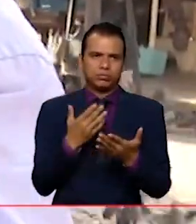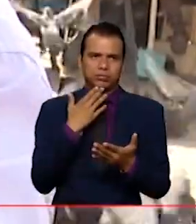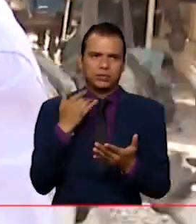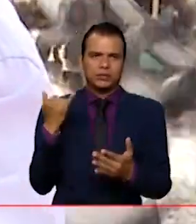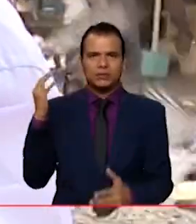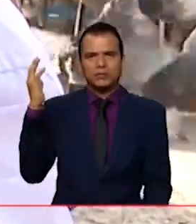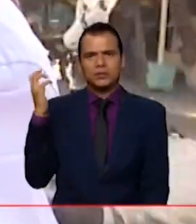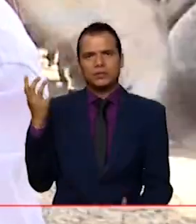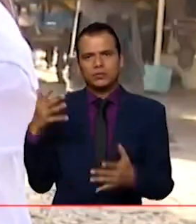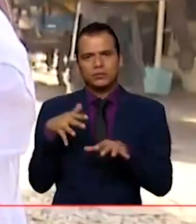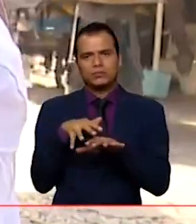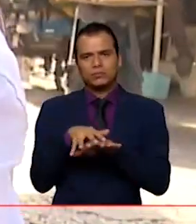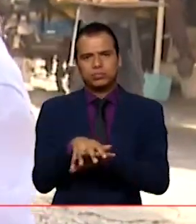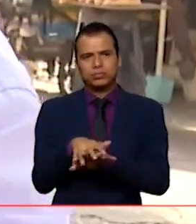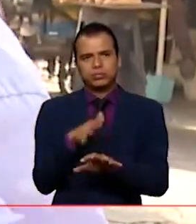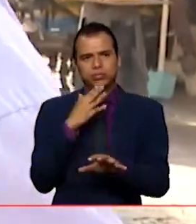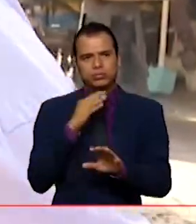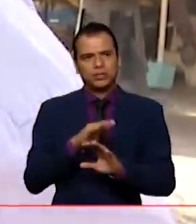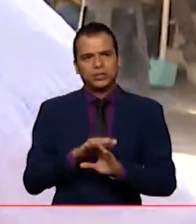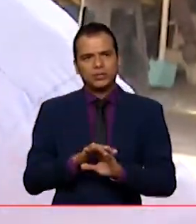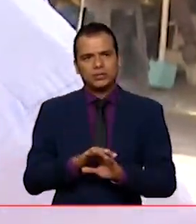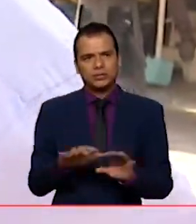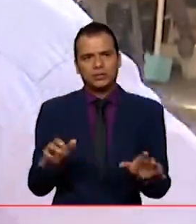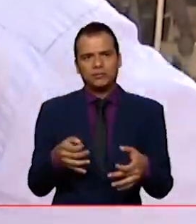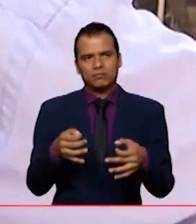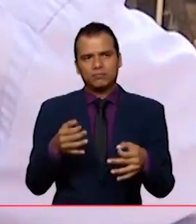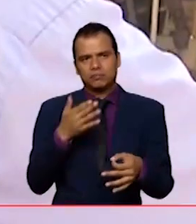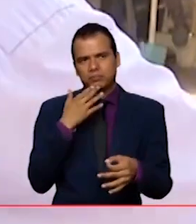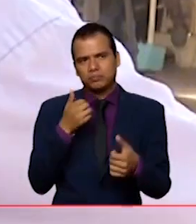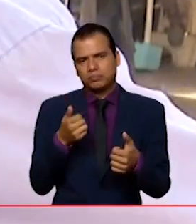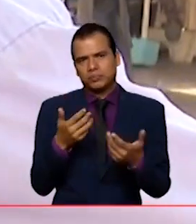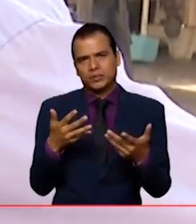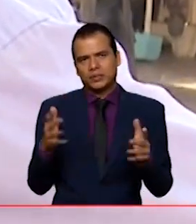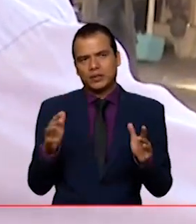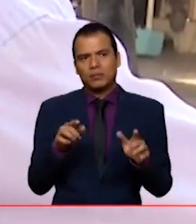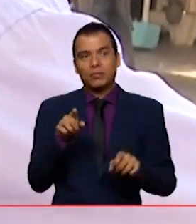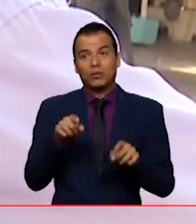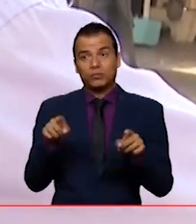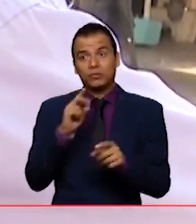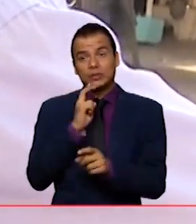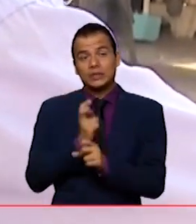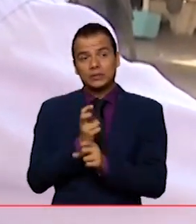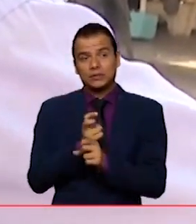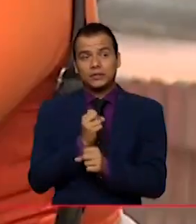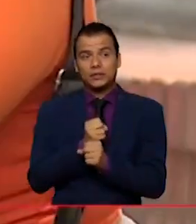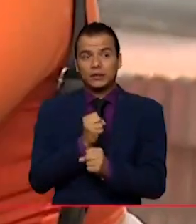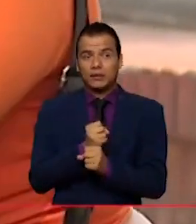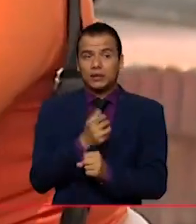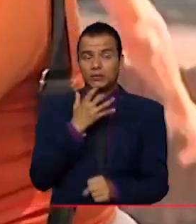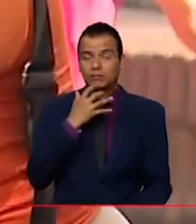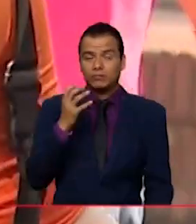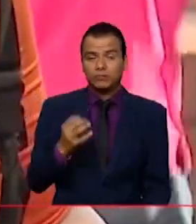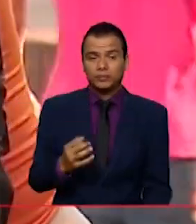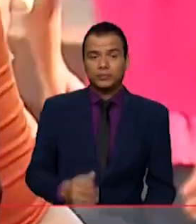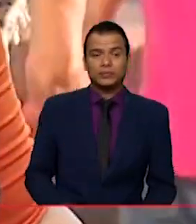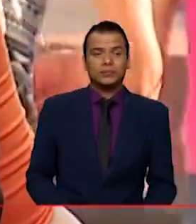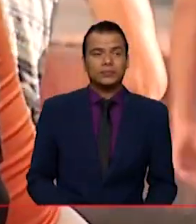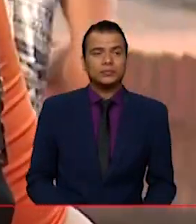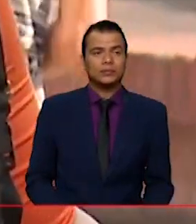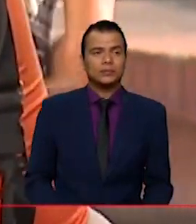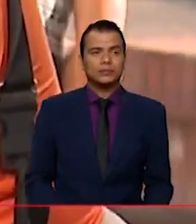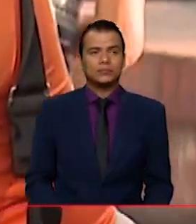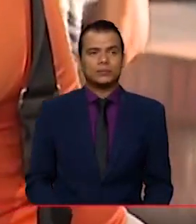pensión, aquí con mi pensión y con lo poquito que yo haga con eso paso. Pero hay otras que pasan unos trabajos aquí tremendos. A pesar